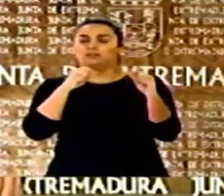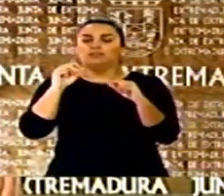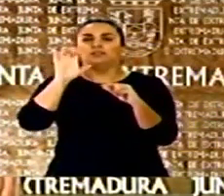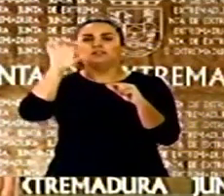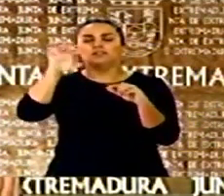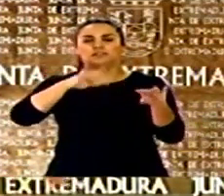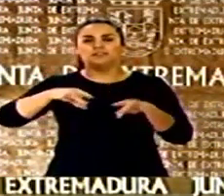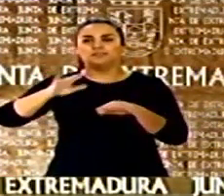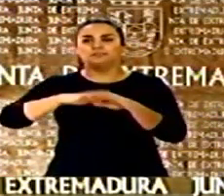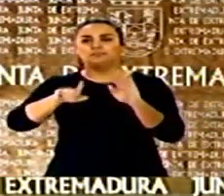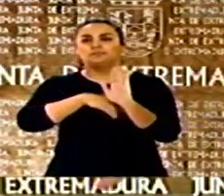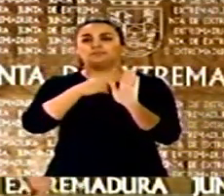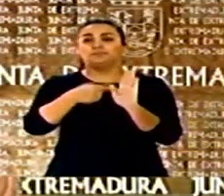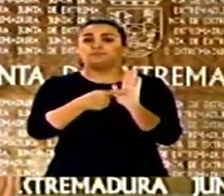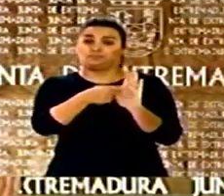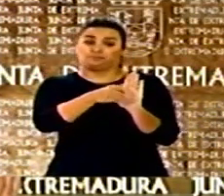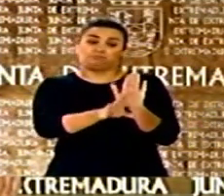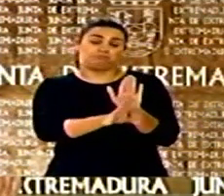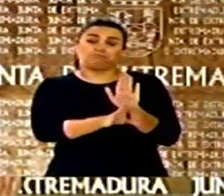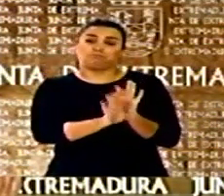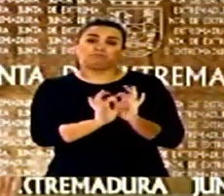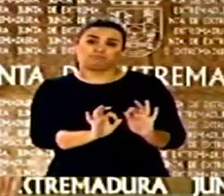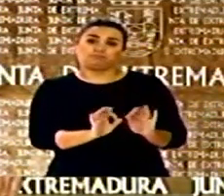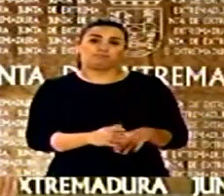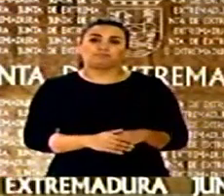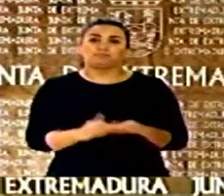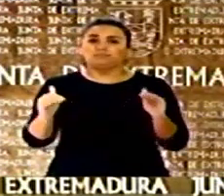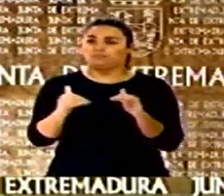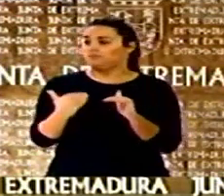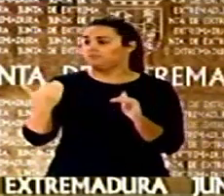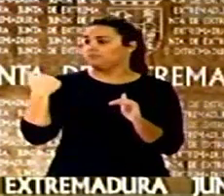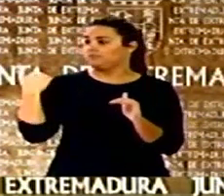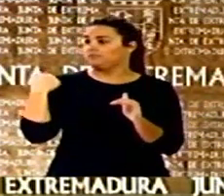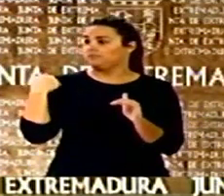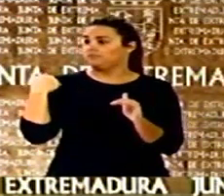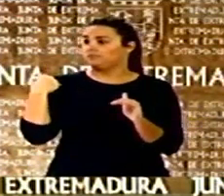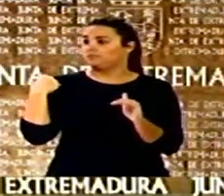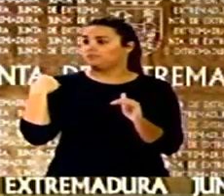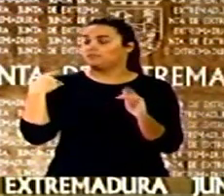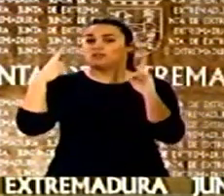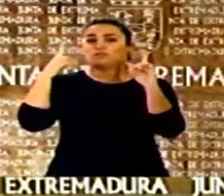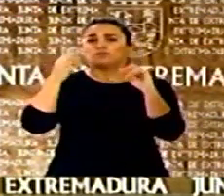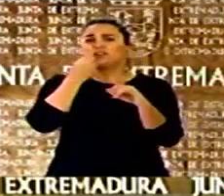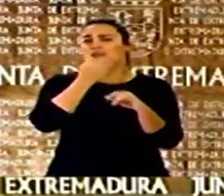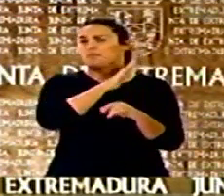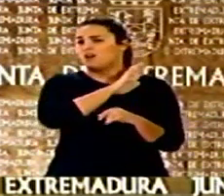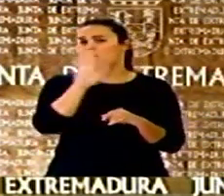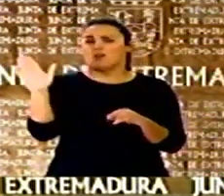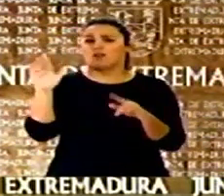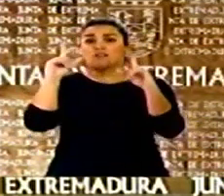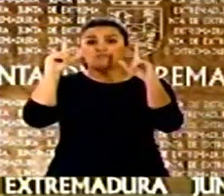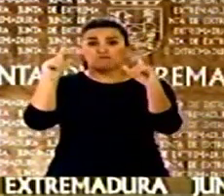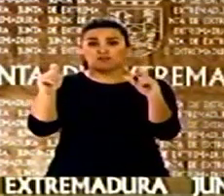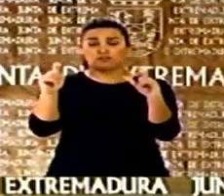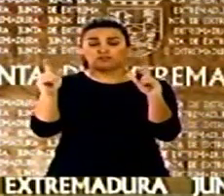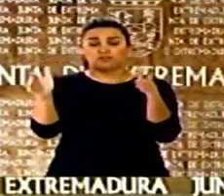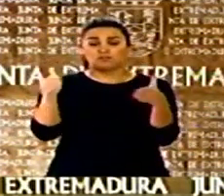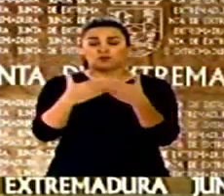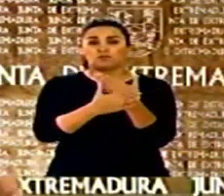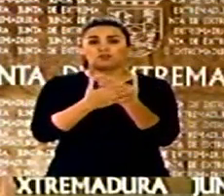no había ninguna respuesta y que hemos podido darla, ¿no? Bien, estos son algunos datos, no voy a aburrir ni a cansar, pero